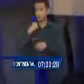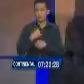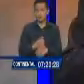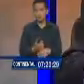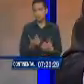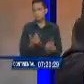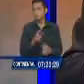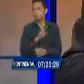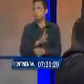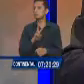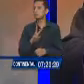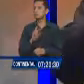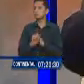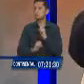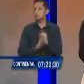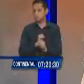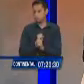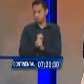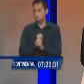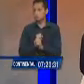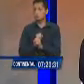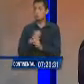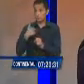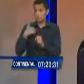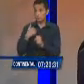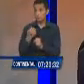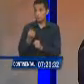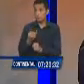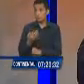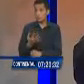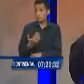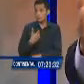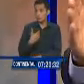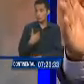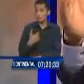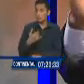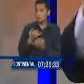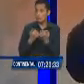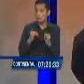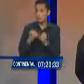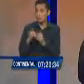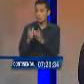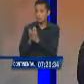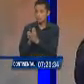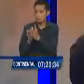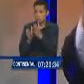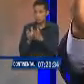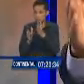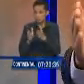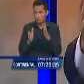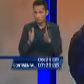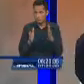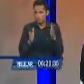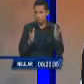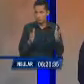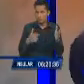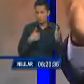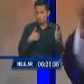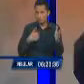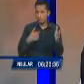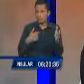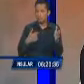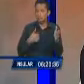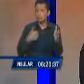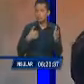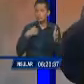los 22 años y en mi cuenta individual va a ir mi aporte, el del patrono y